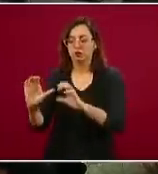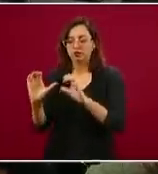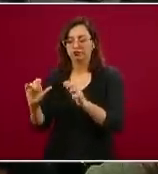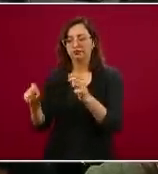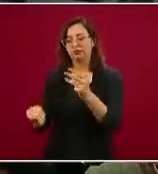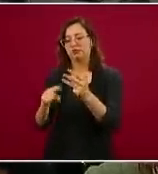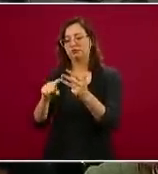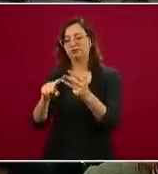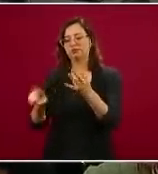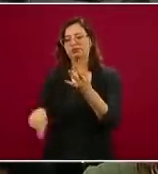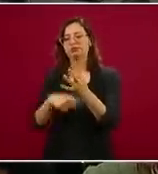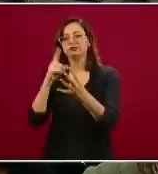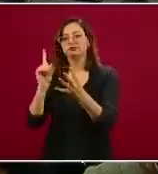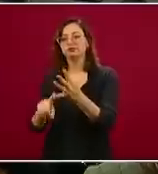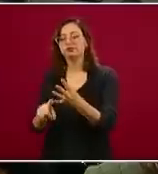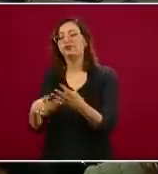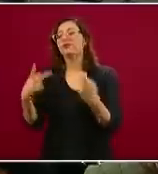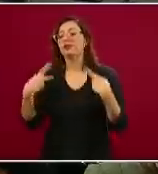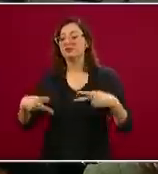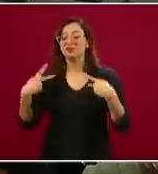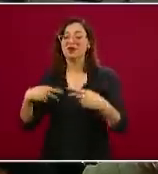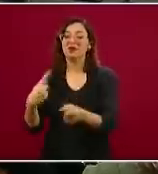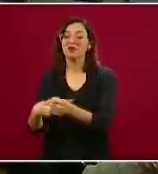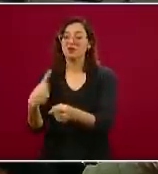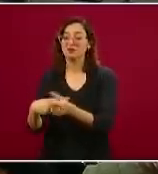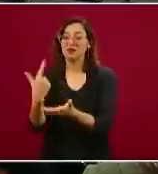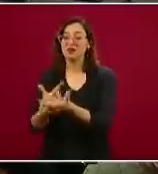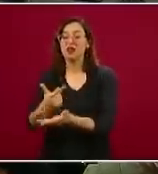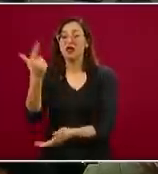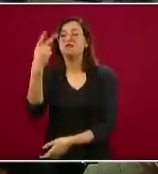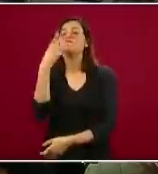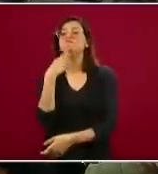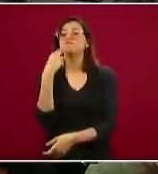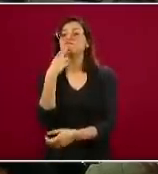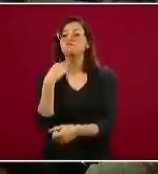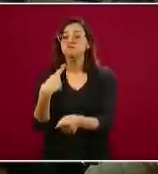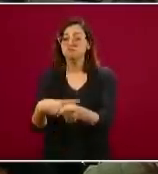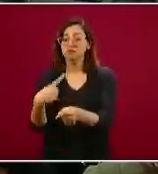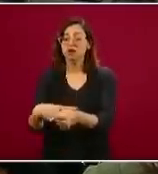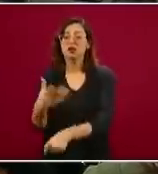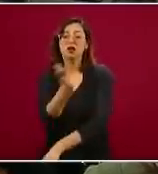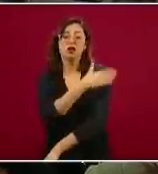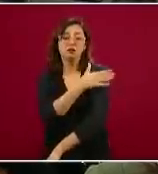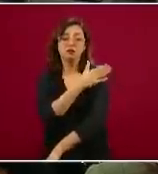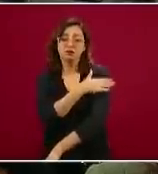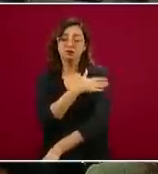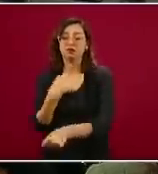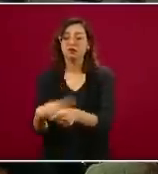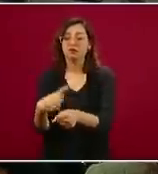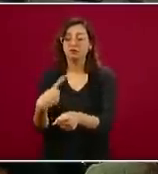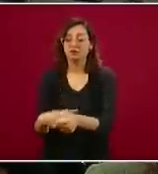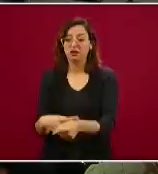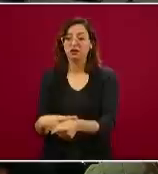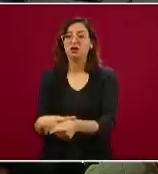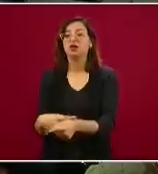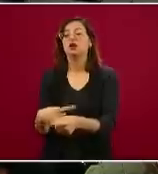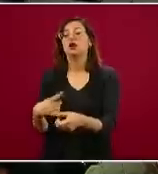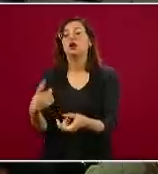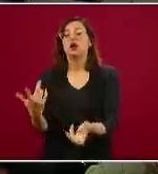Las personas que tienen ciertas enfermedades crónicas, diabetes, hipertensión, la presión arterial